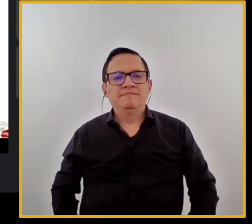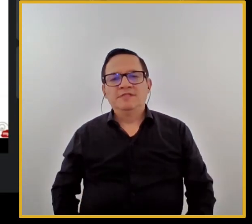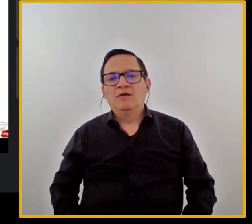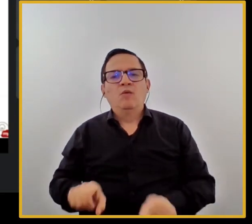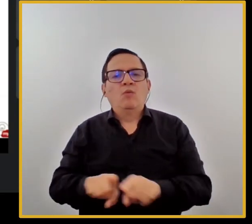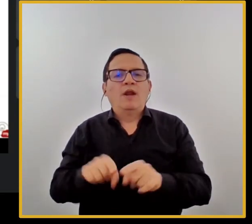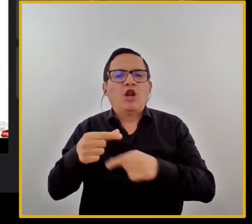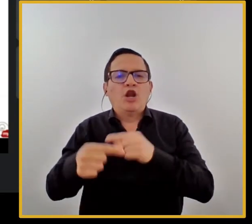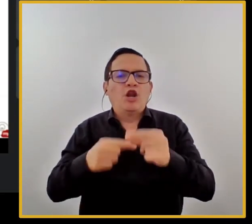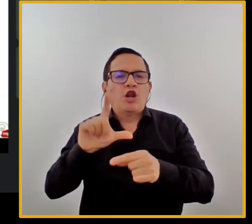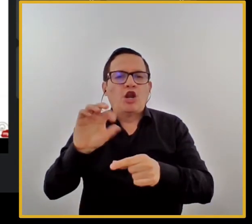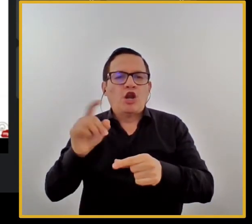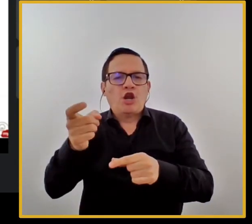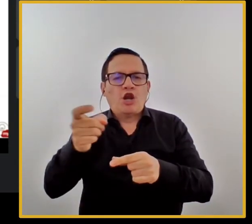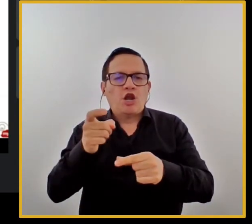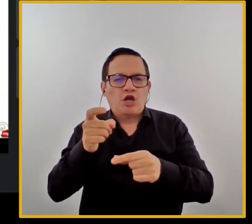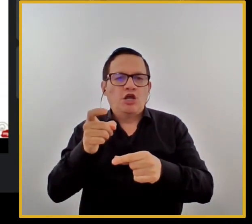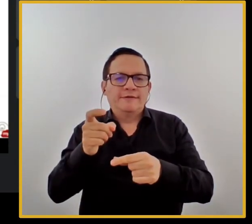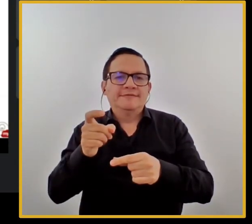logaritmo,